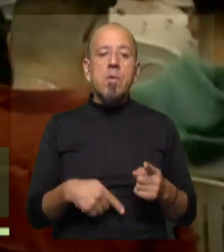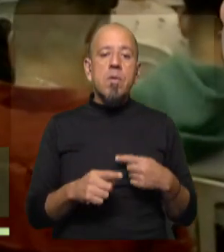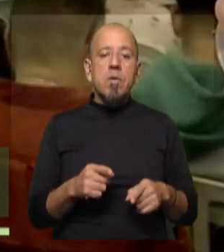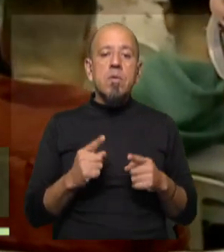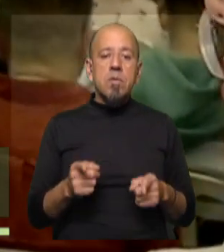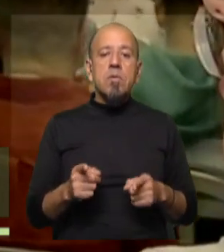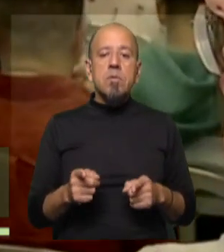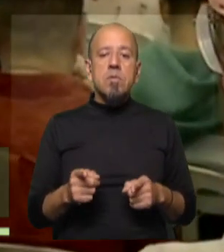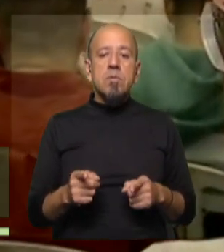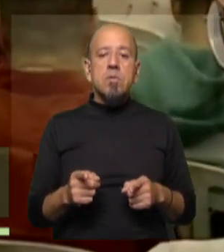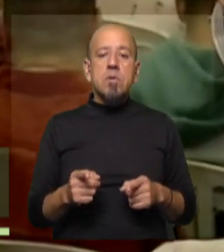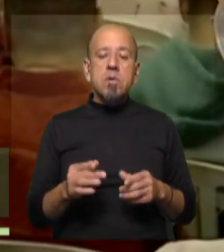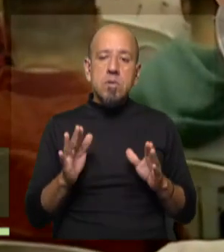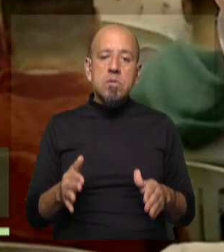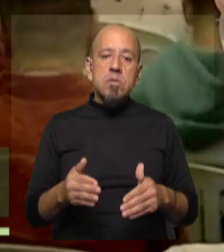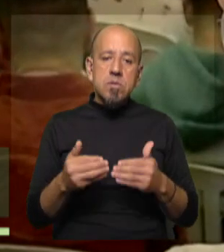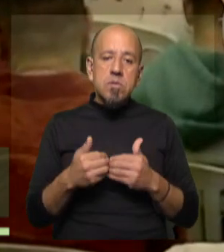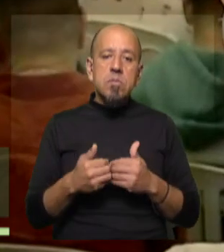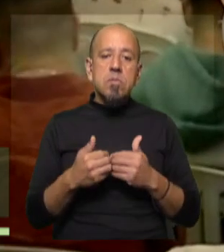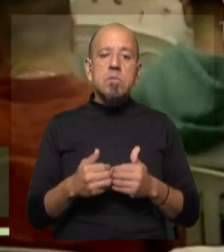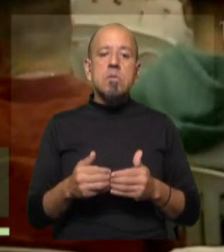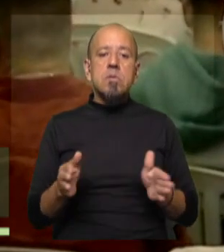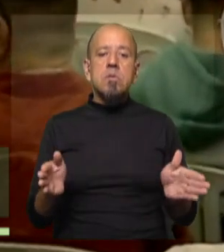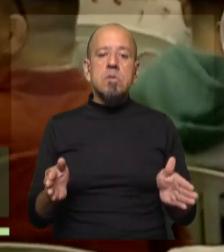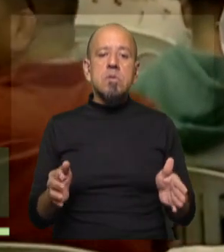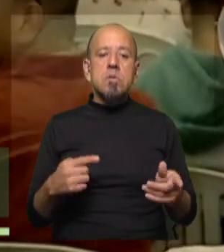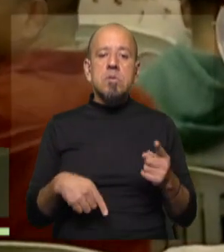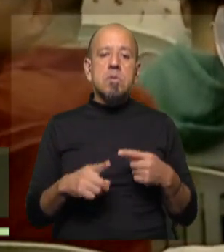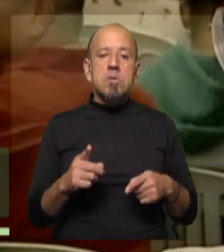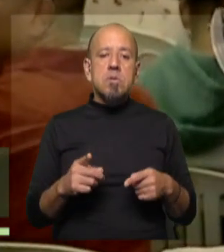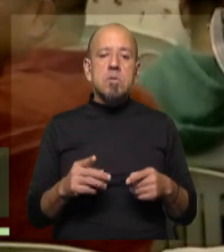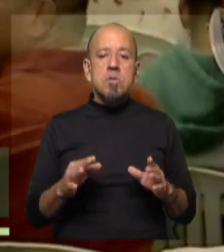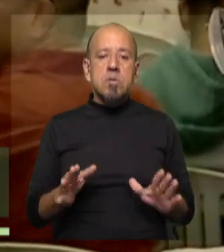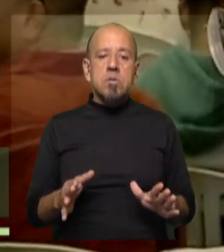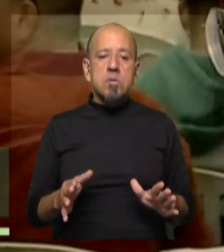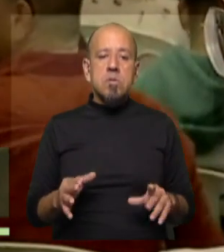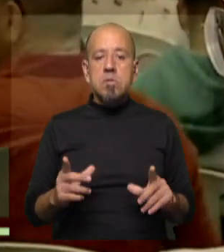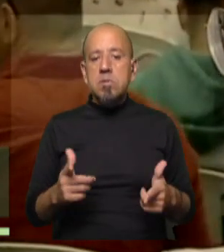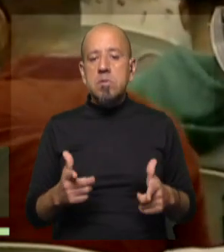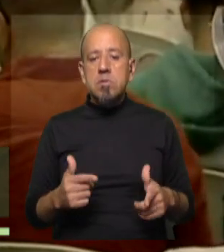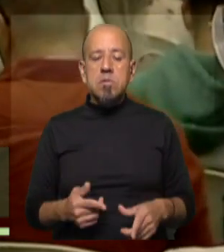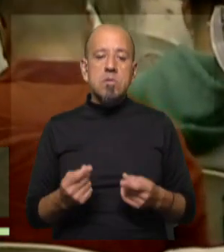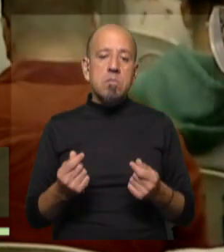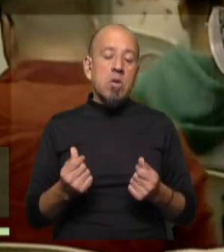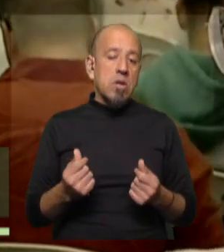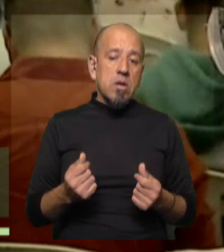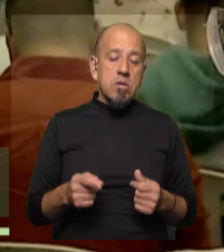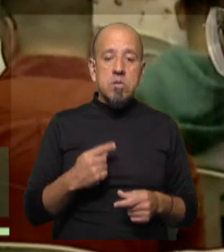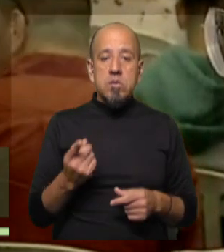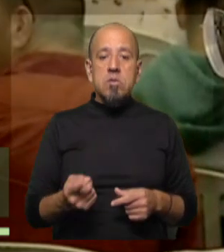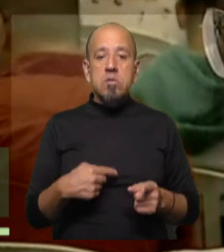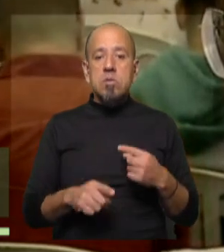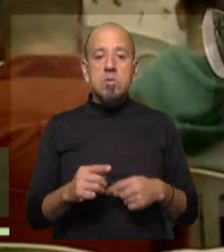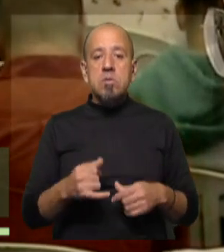ser nuestro inicio. Venimos desde abajo, salimos desde el pie, no tenemos ni el poder ni el dinero de otros, pero tenemos